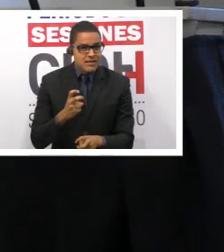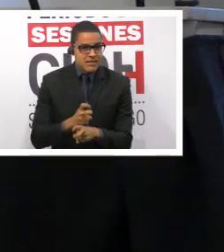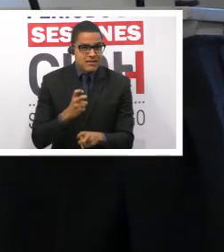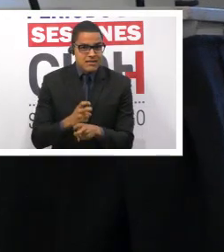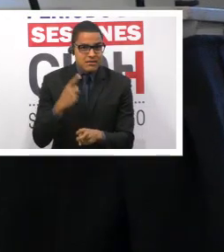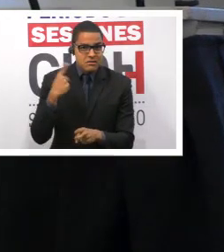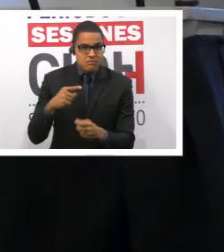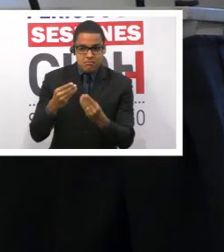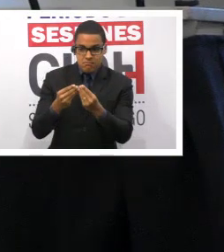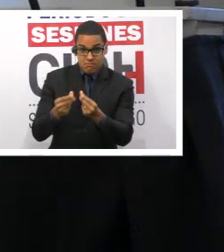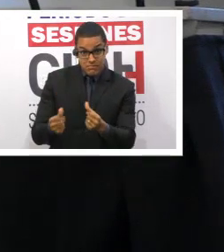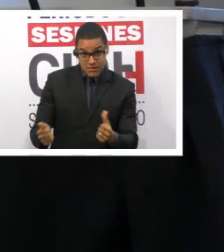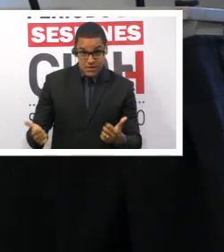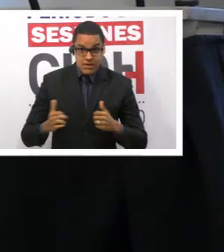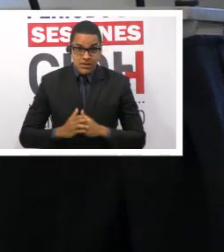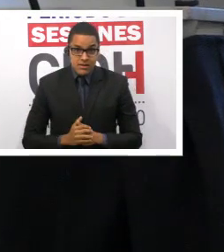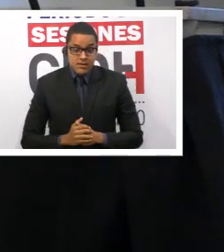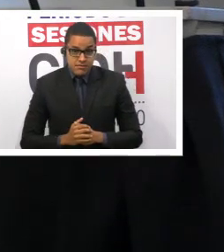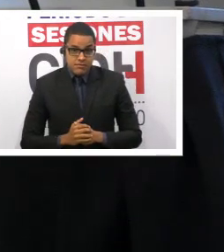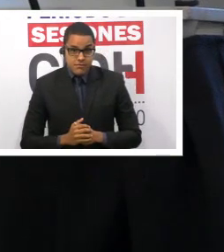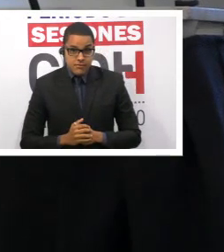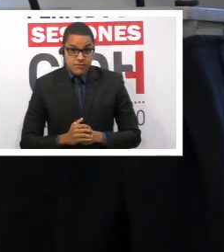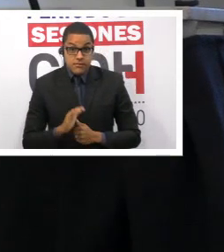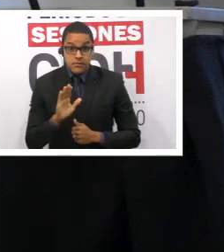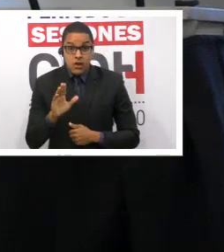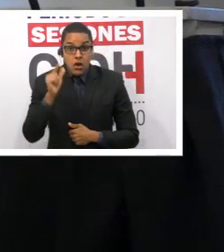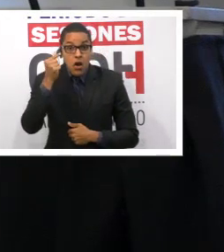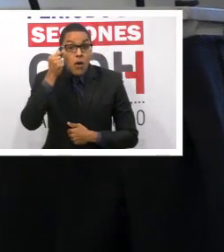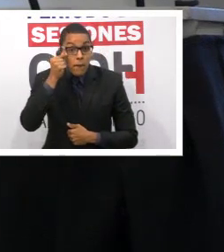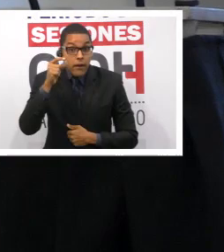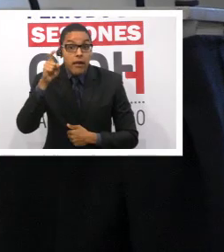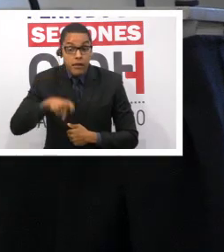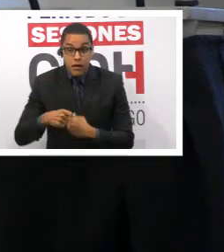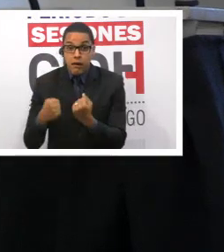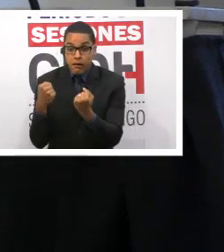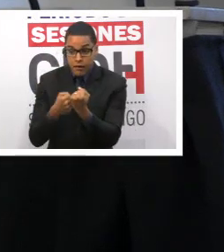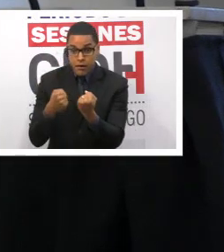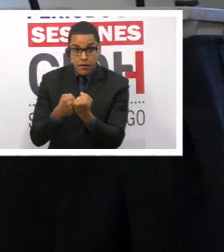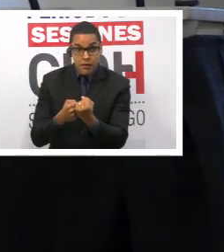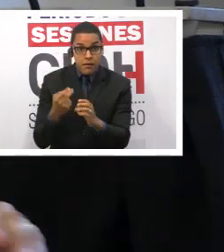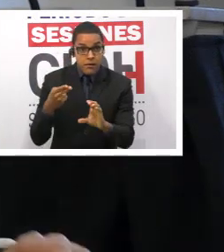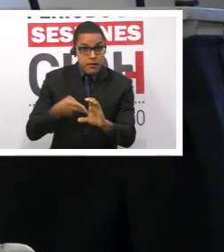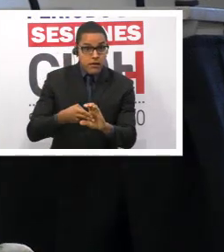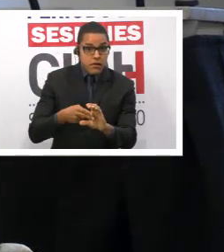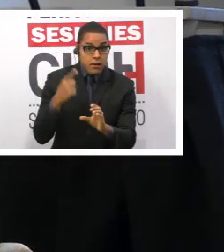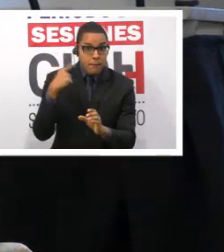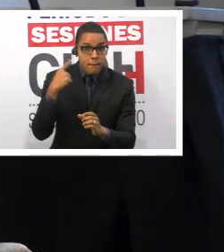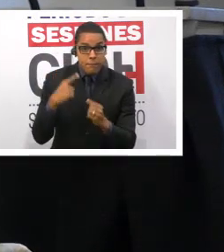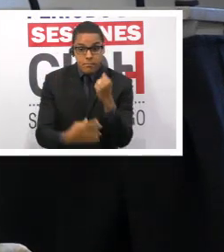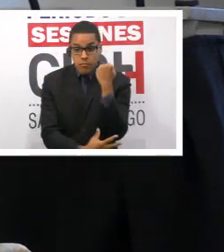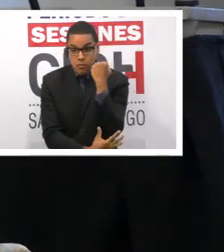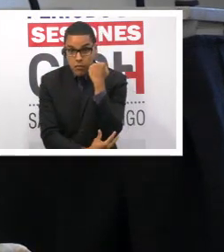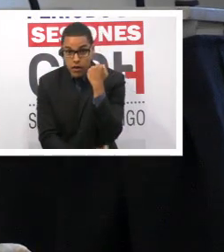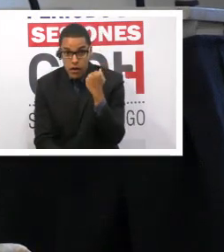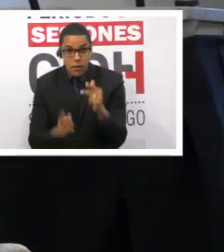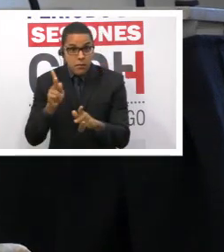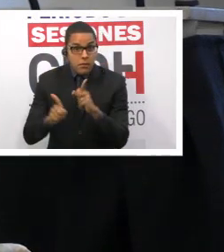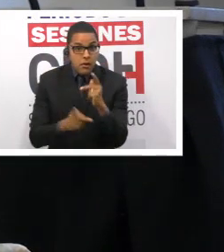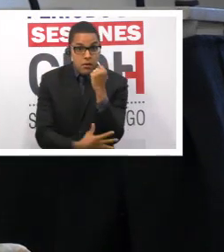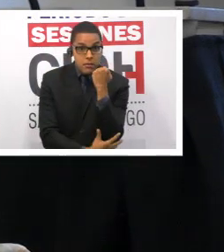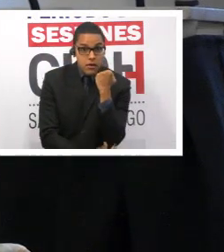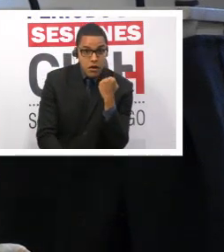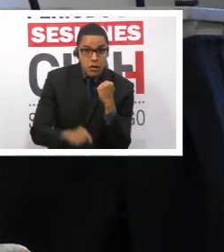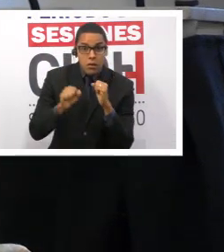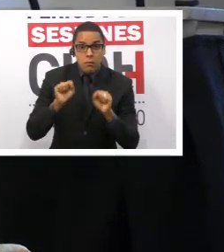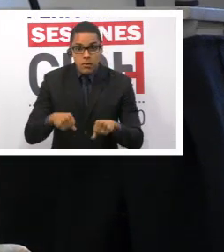sin un marco amplio de políticas de carácter redistributivo que reduzcan los niveles extremos de desigualdad socioeconómica que caracterizan a